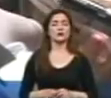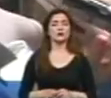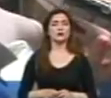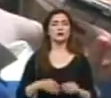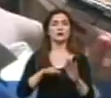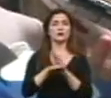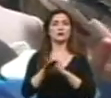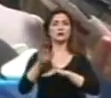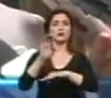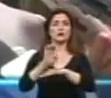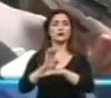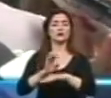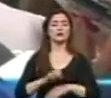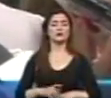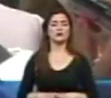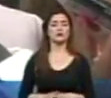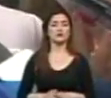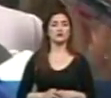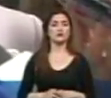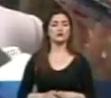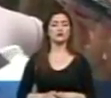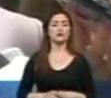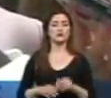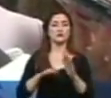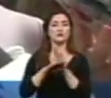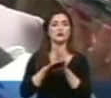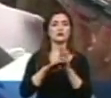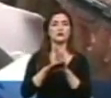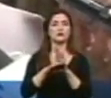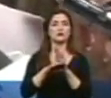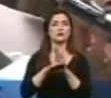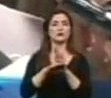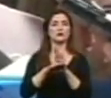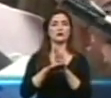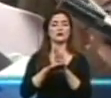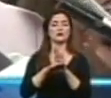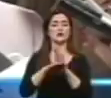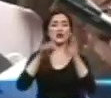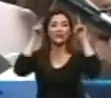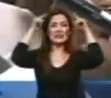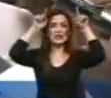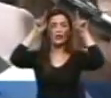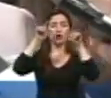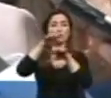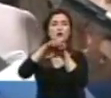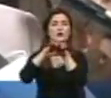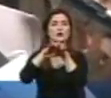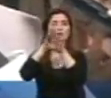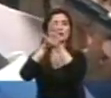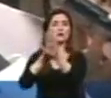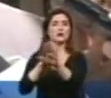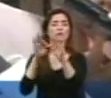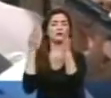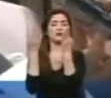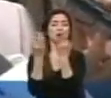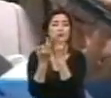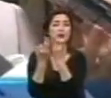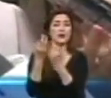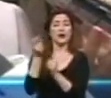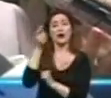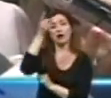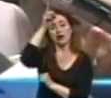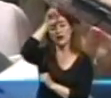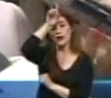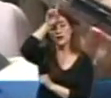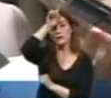banco ecuatoriano, que es el Banco Ganadero y Agrícola, en favor de una familia alemana que incumplió su obligación